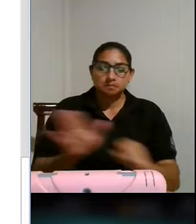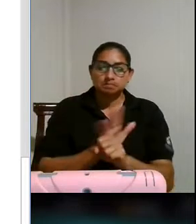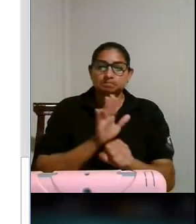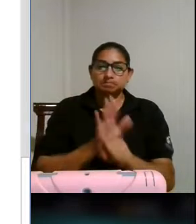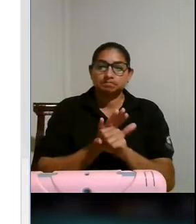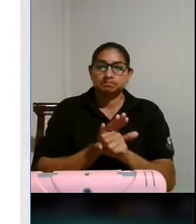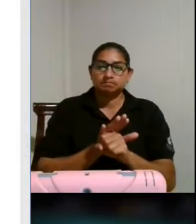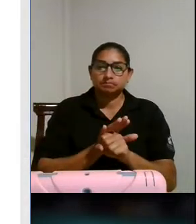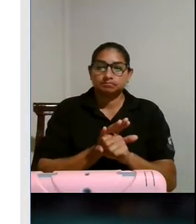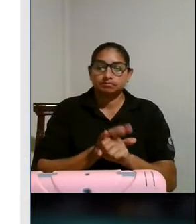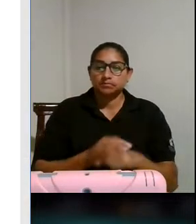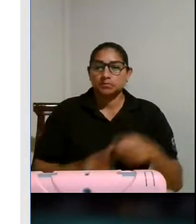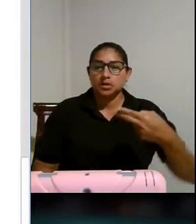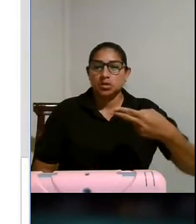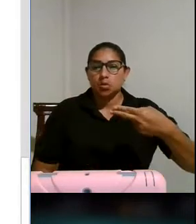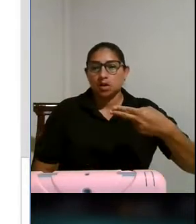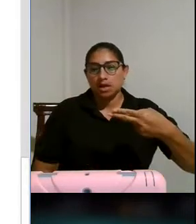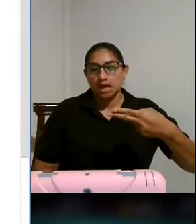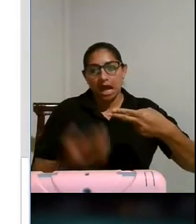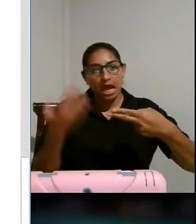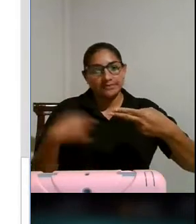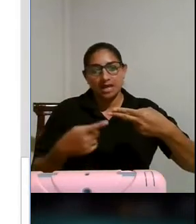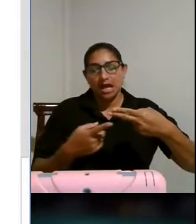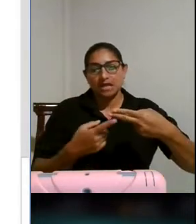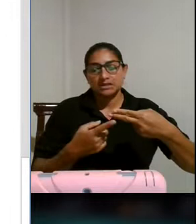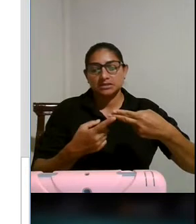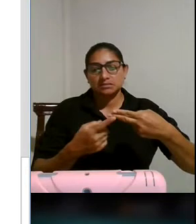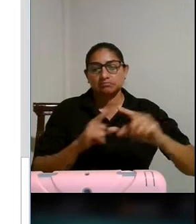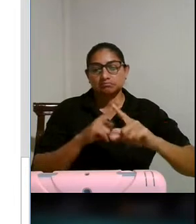en lugar de h, pues es poner